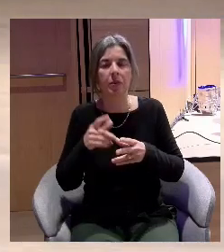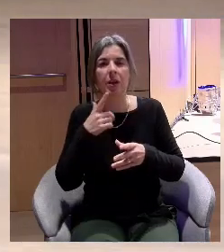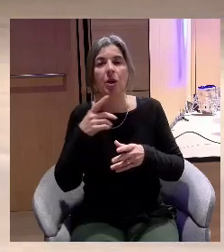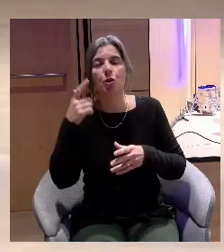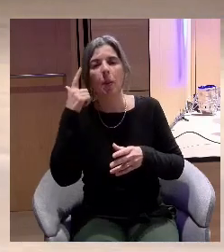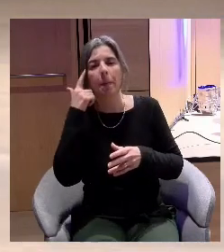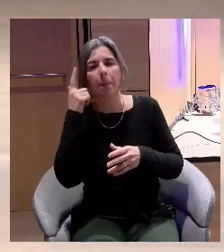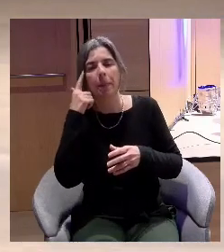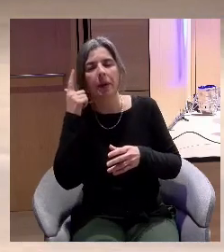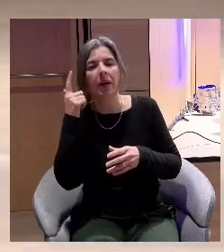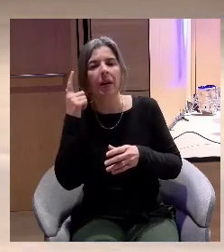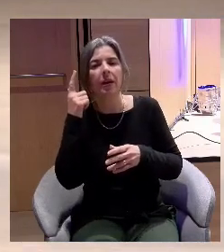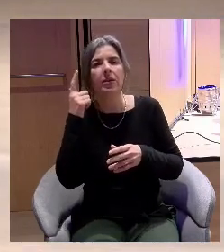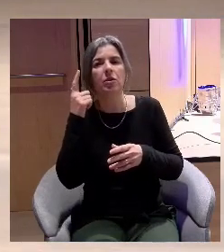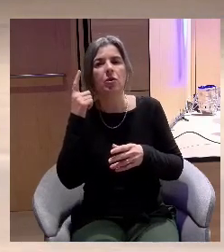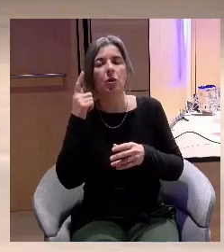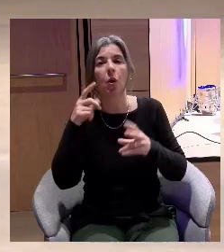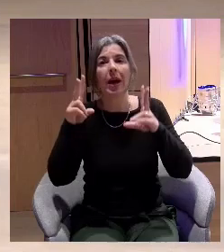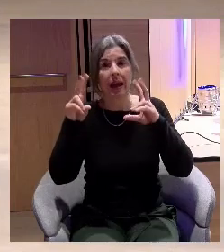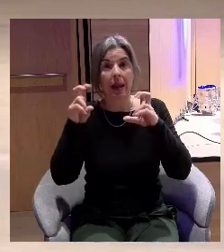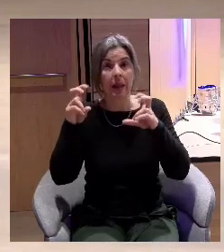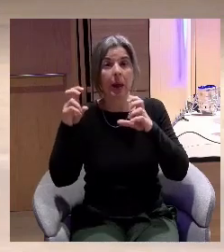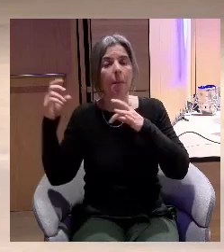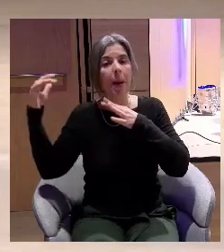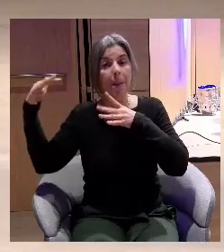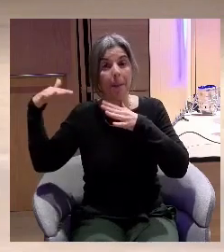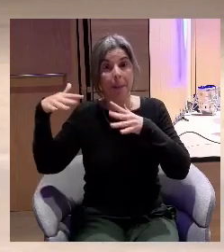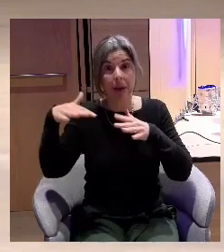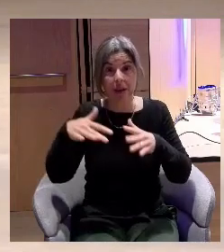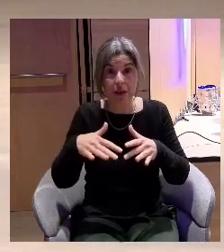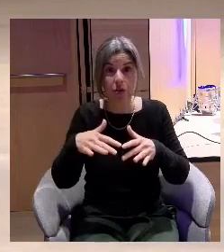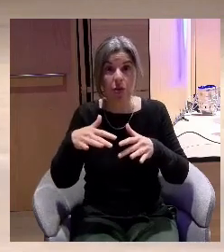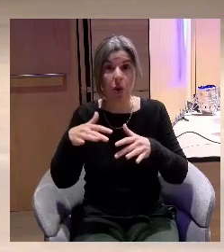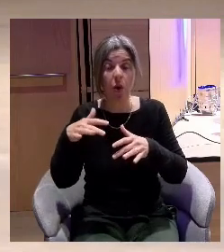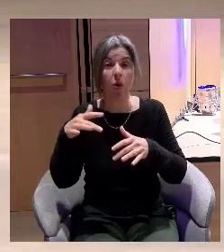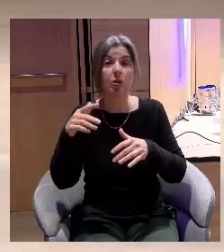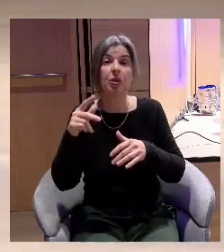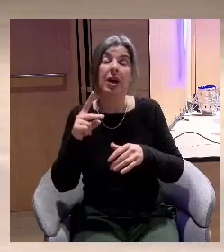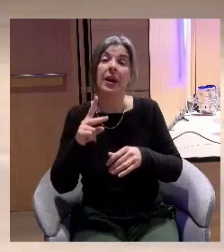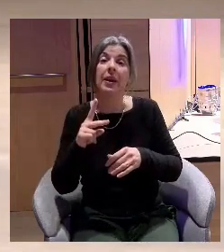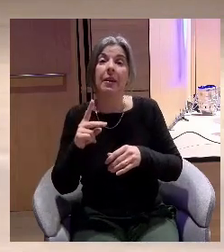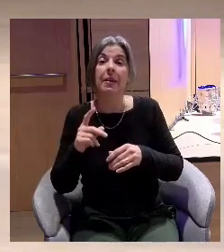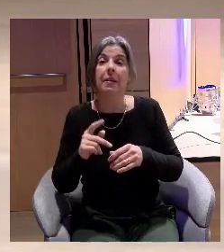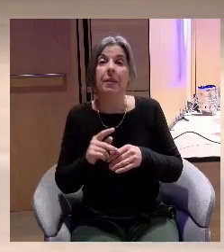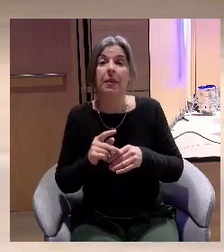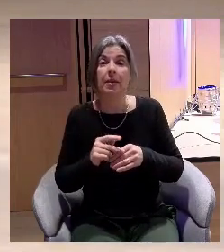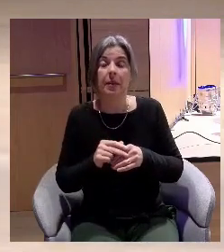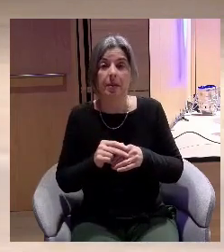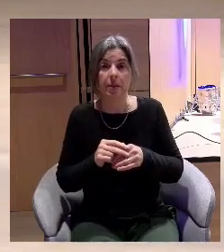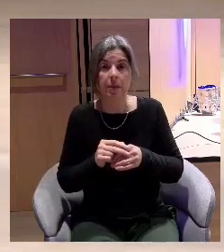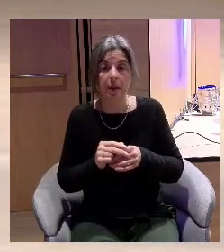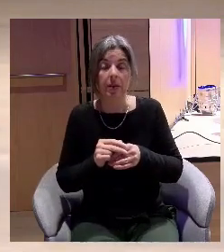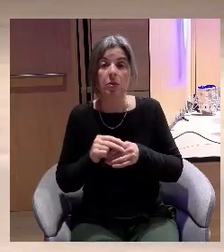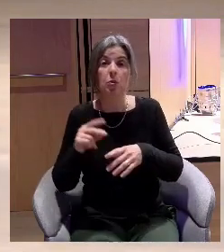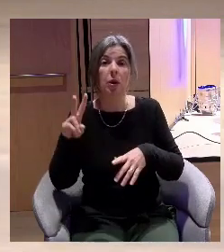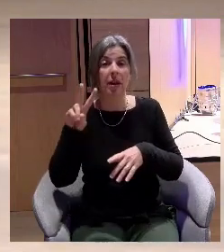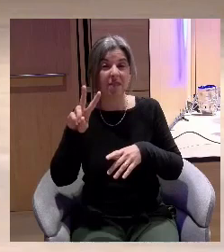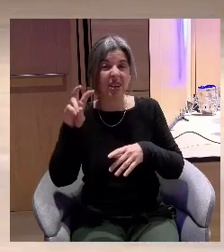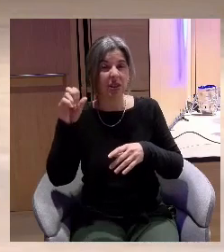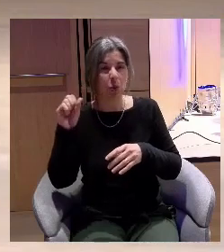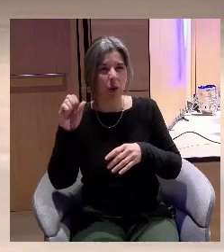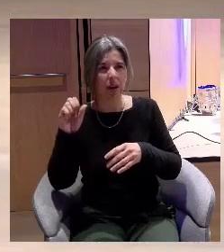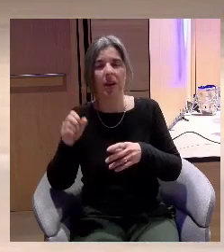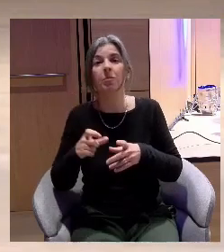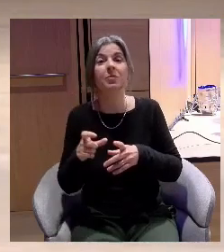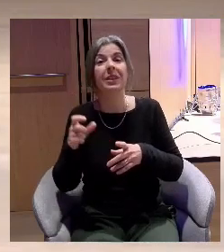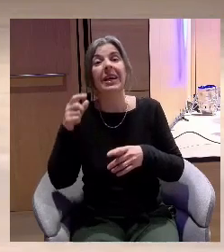Porque, por ejemplo, con el tema de migración venezolana, que hay alto porcentaje allí también afro, queda como en